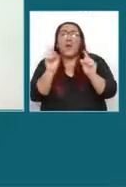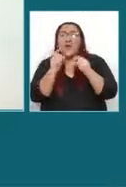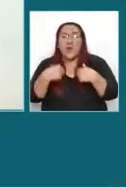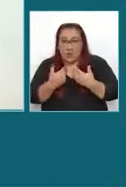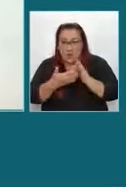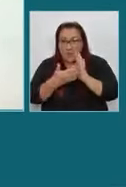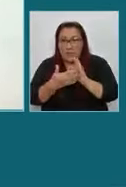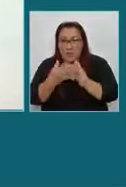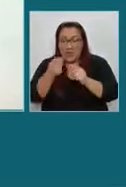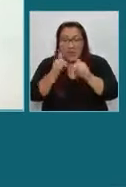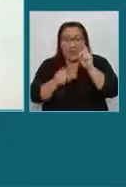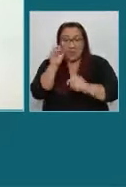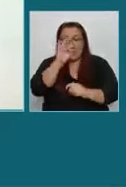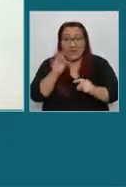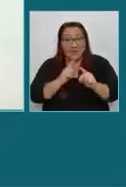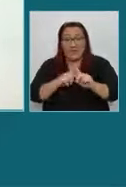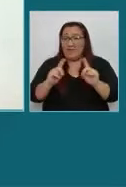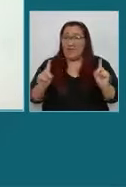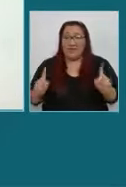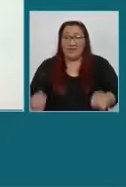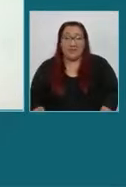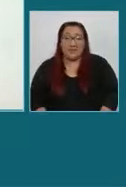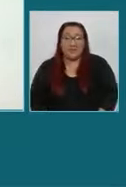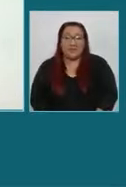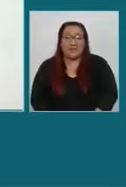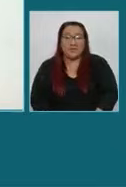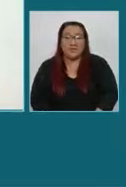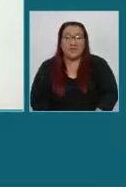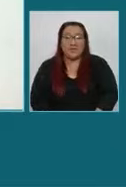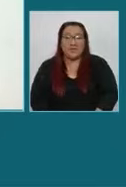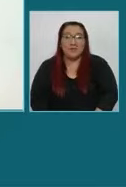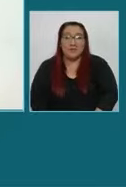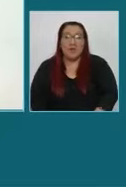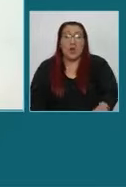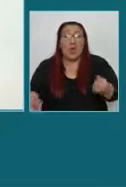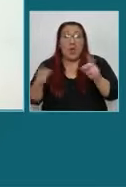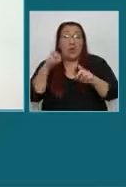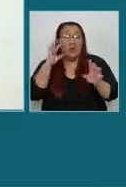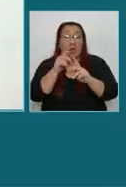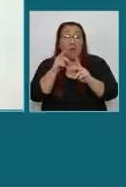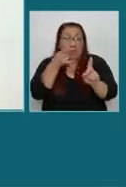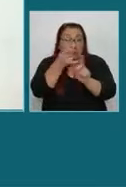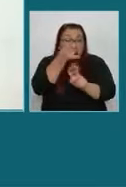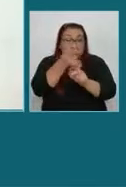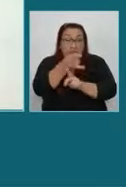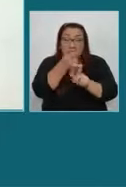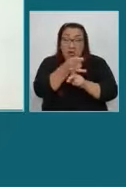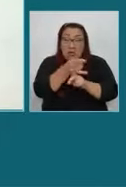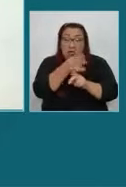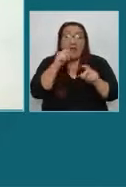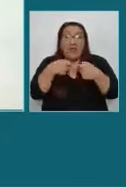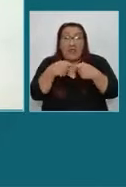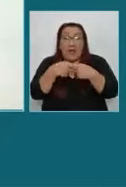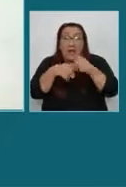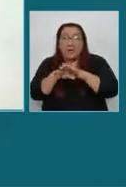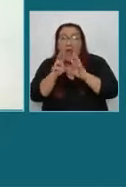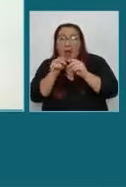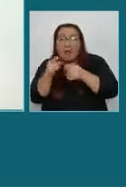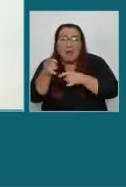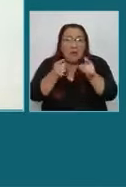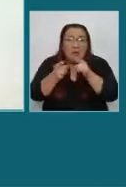vemos que las cifras dicen lo contrario. El ciberbullying es un enorme flagelo que está afectando a nuestros